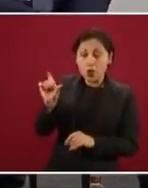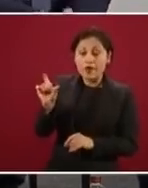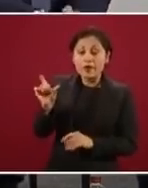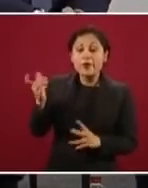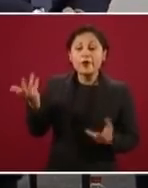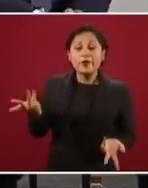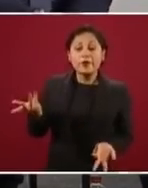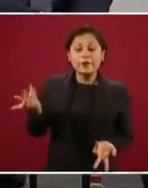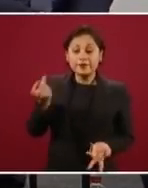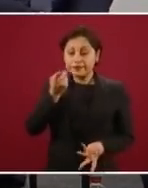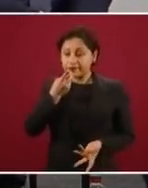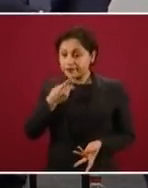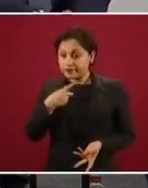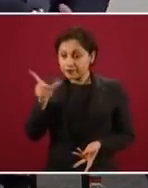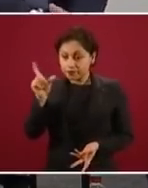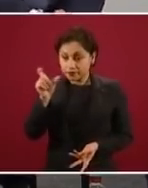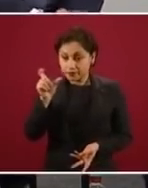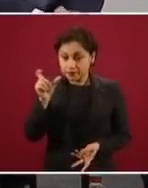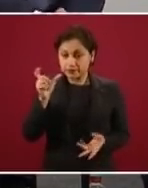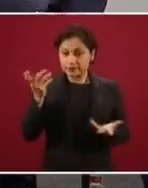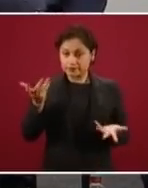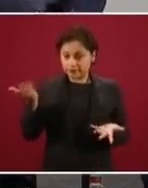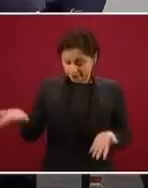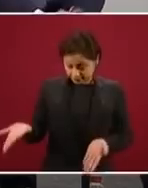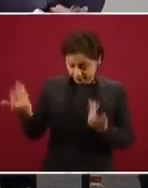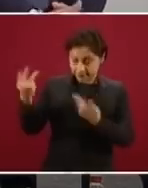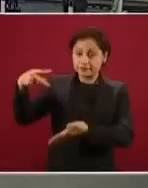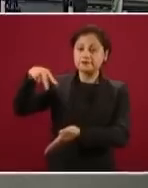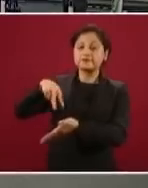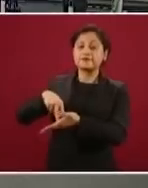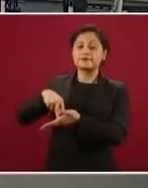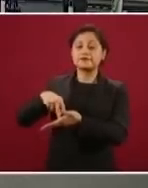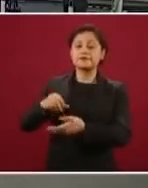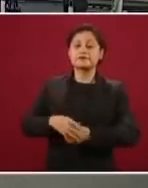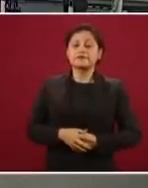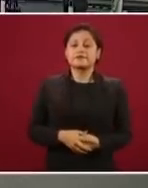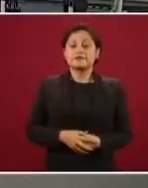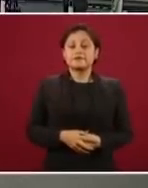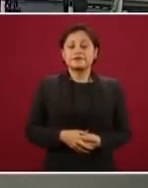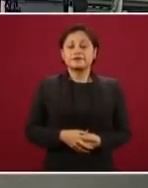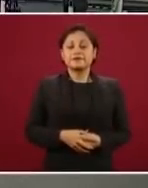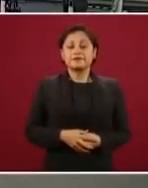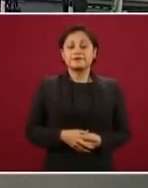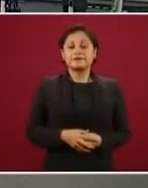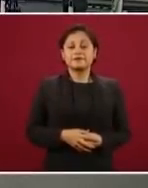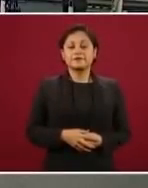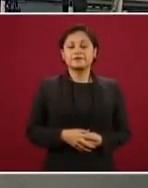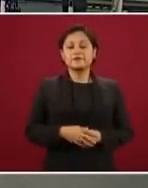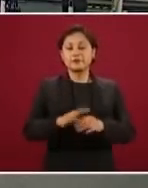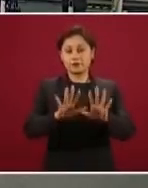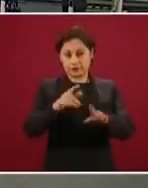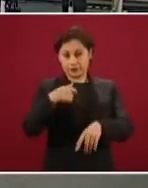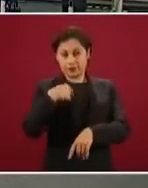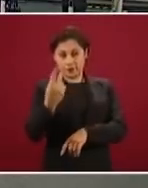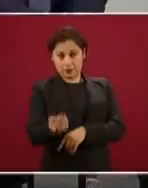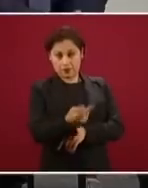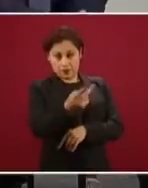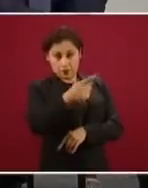a ver tres para ti ustedes saben qué